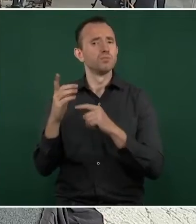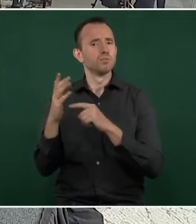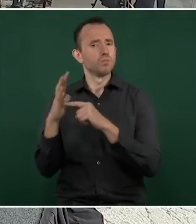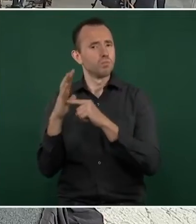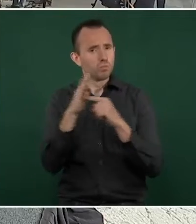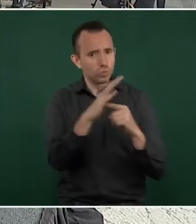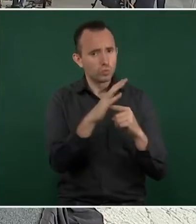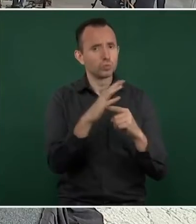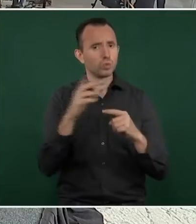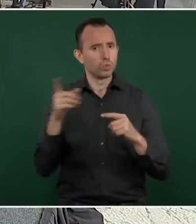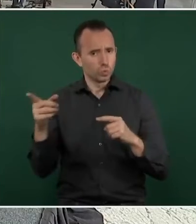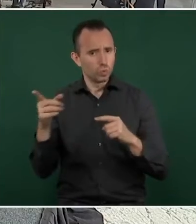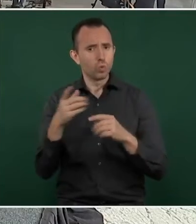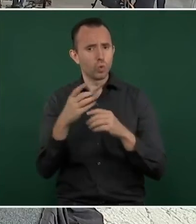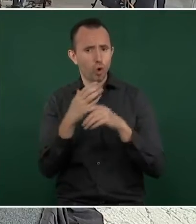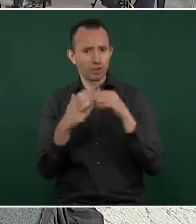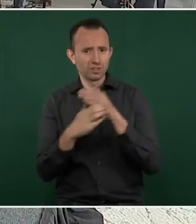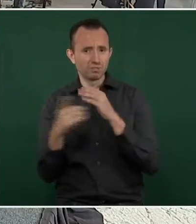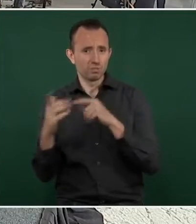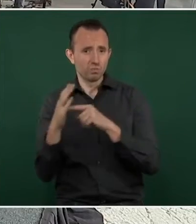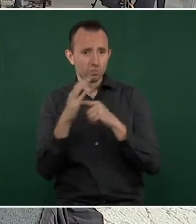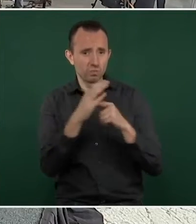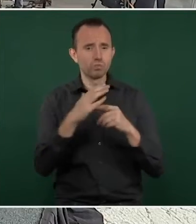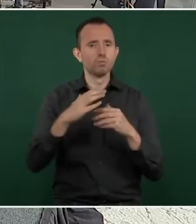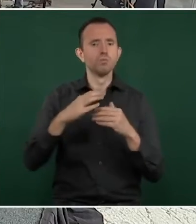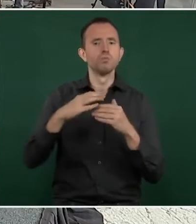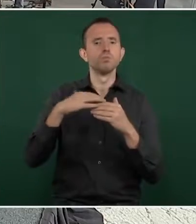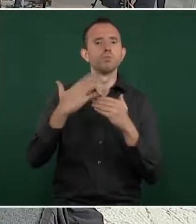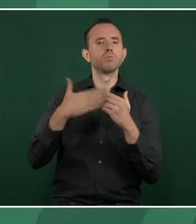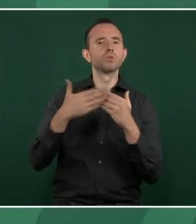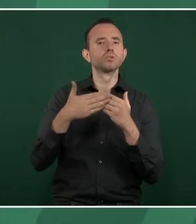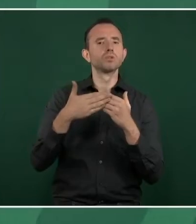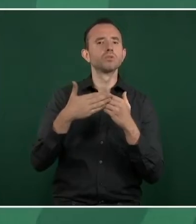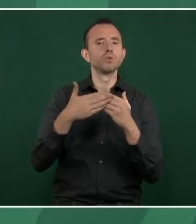lo presenten. Va a venir el comisionado de pesca.